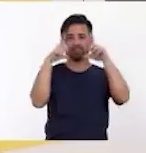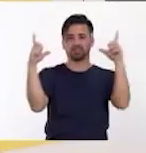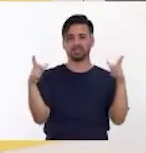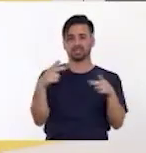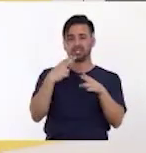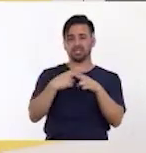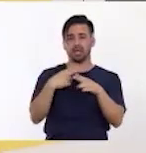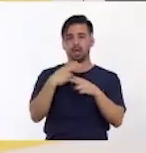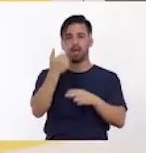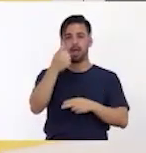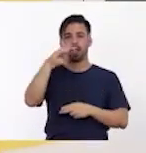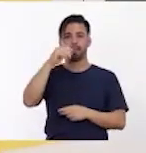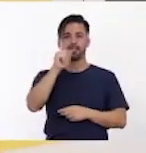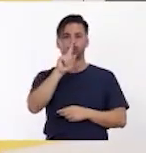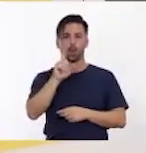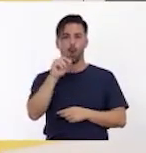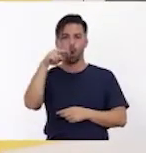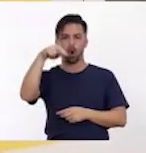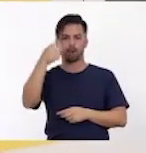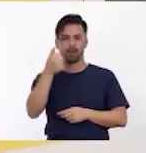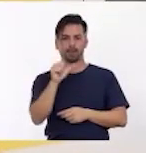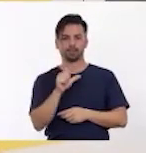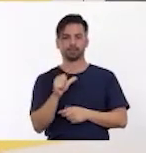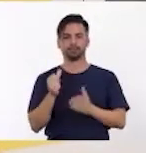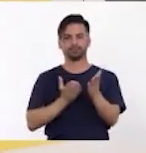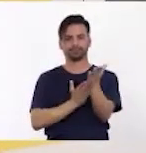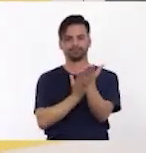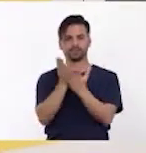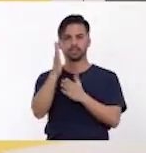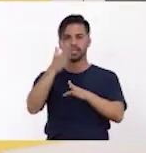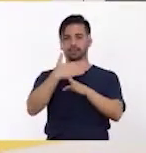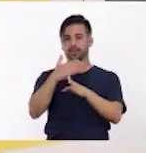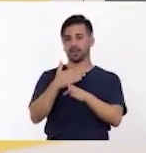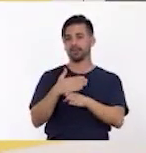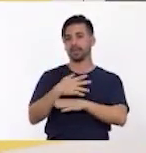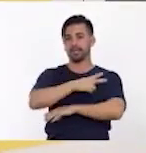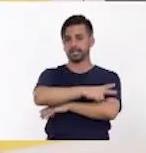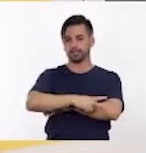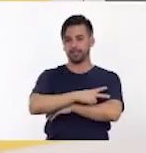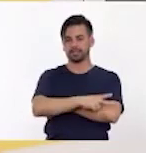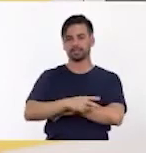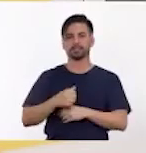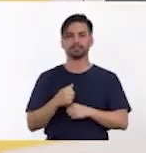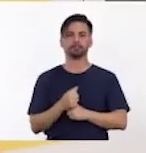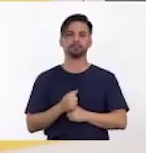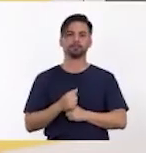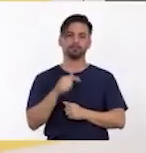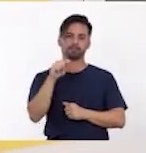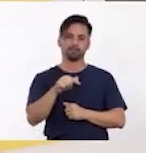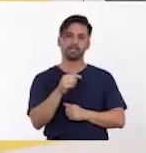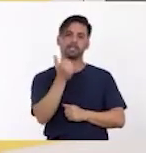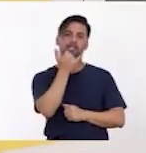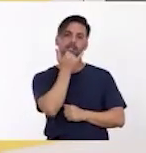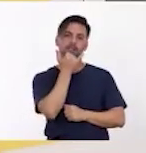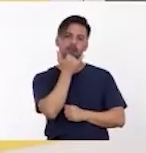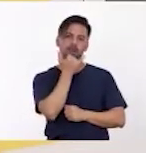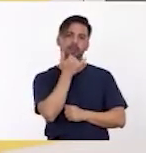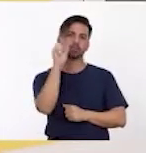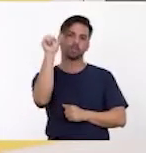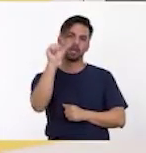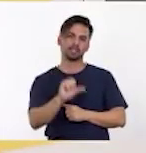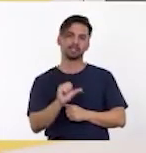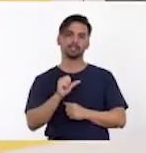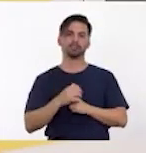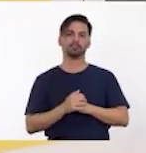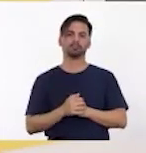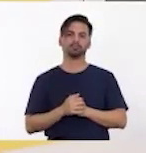esos elementos son fuertes, son elementos dañinos, precisamente para esto que hablamos del proceso